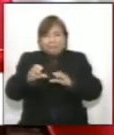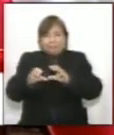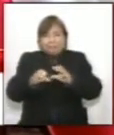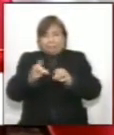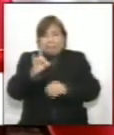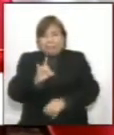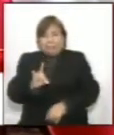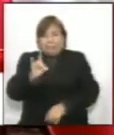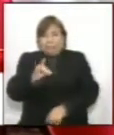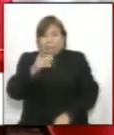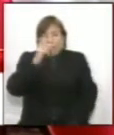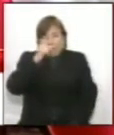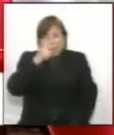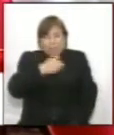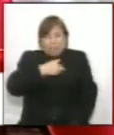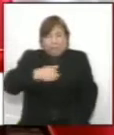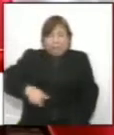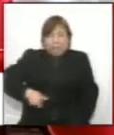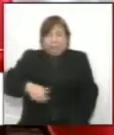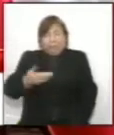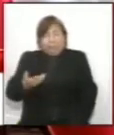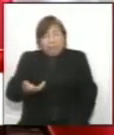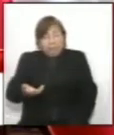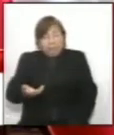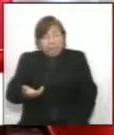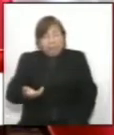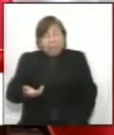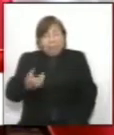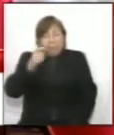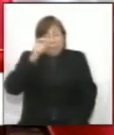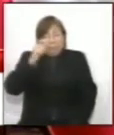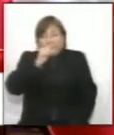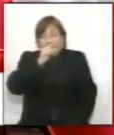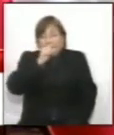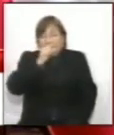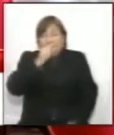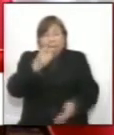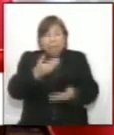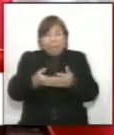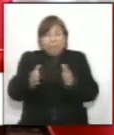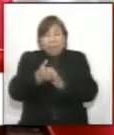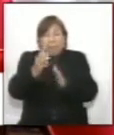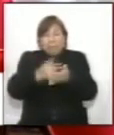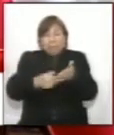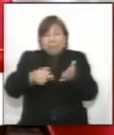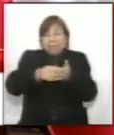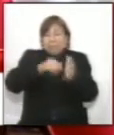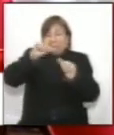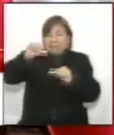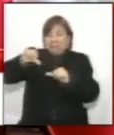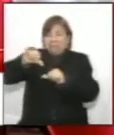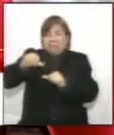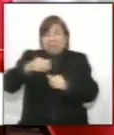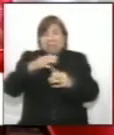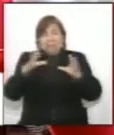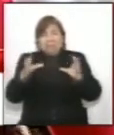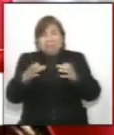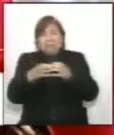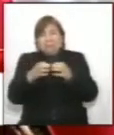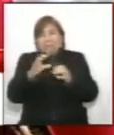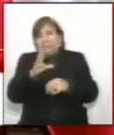utilizada por el señor Presidente de la República, utilizando los medios, utilizando a sus amigos para querer desprestigiar y poner al Congreso como que es una